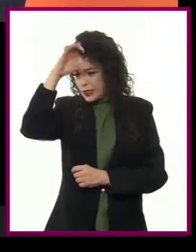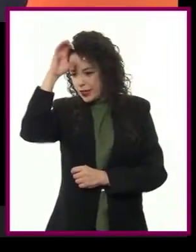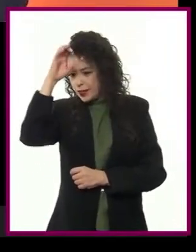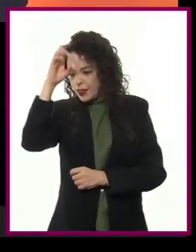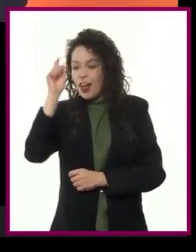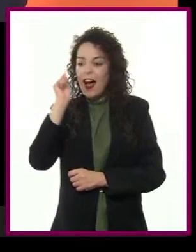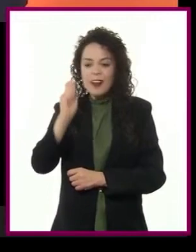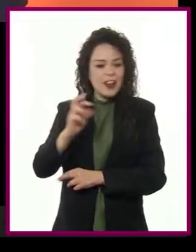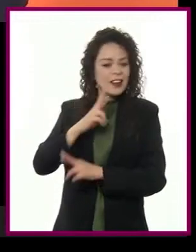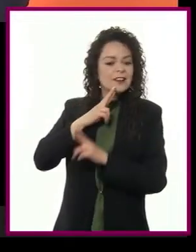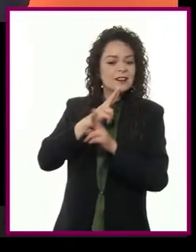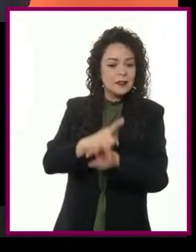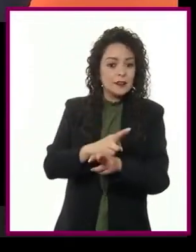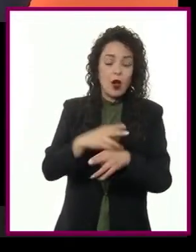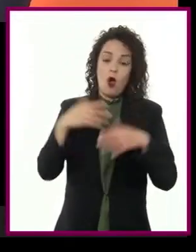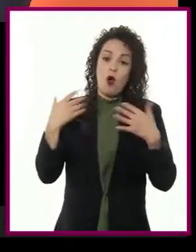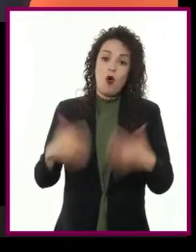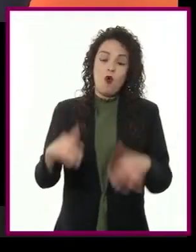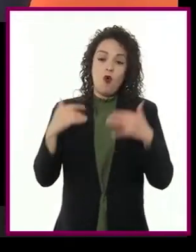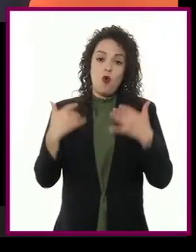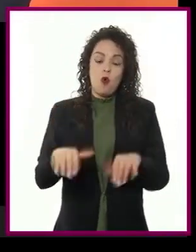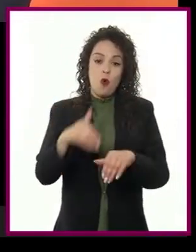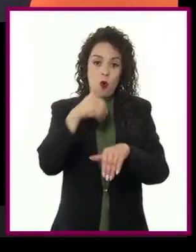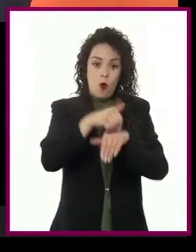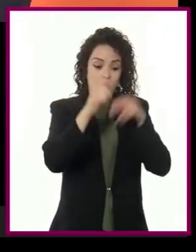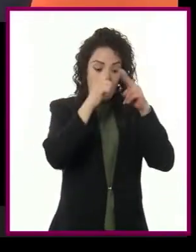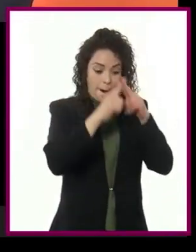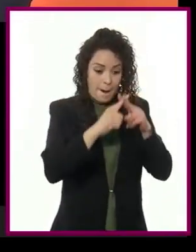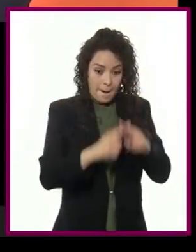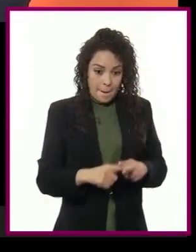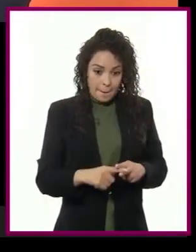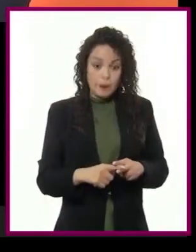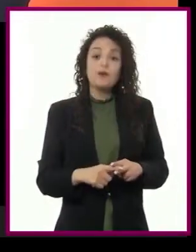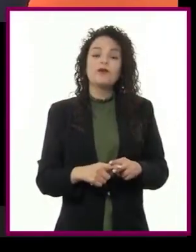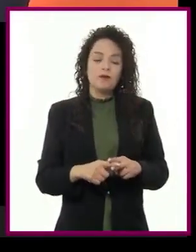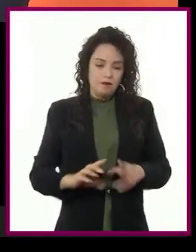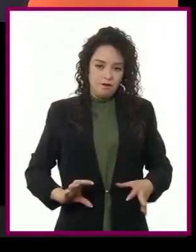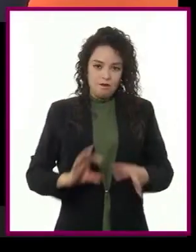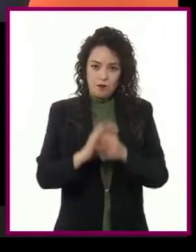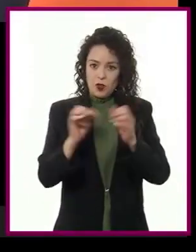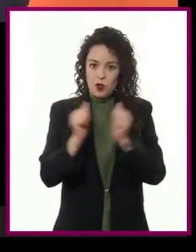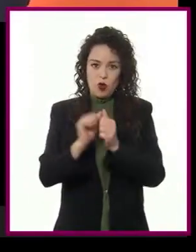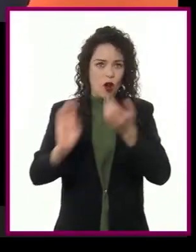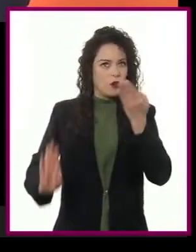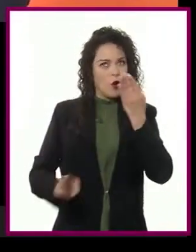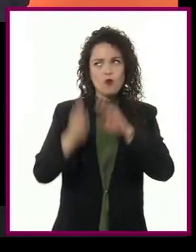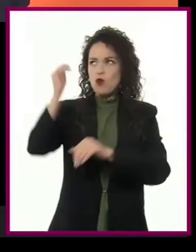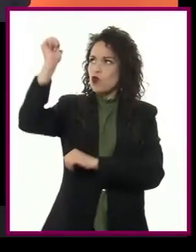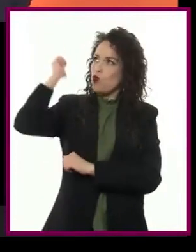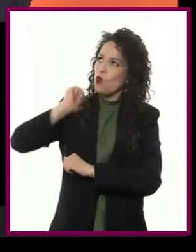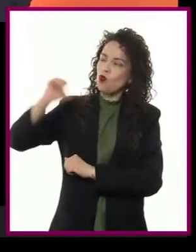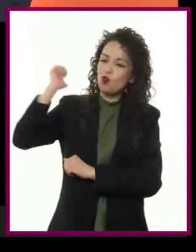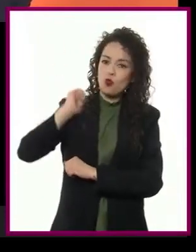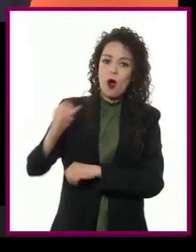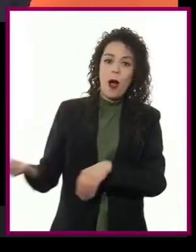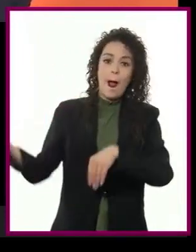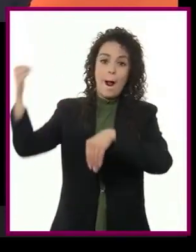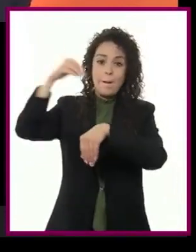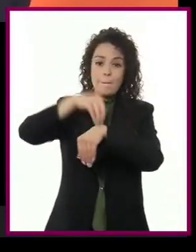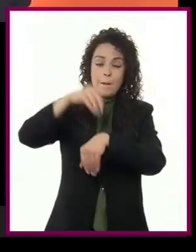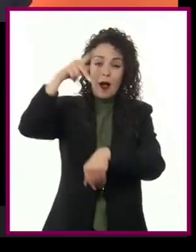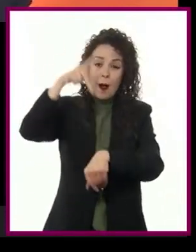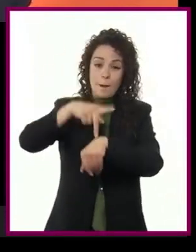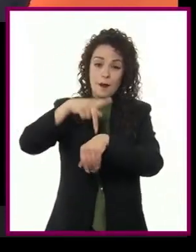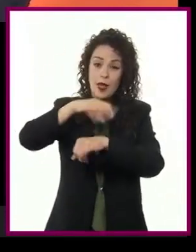una mística numérica que influyó en todo el mundo antiguo y puso la última piedra en un largo